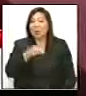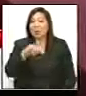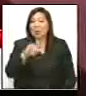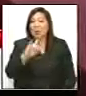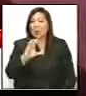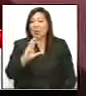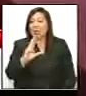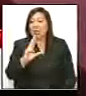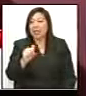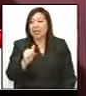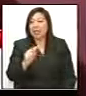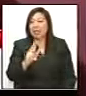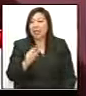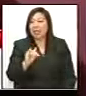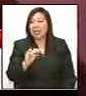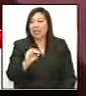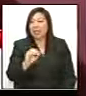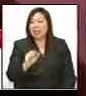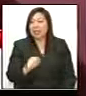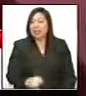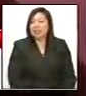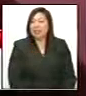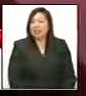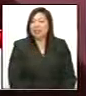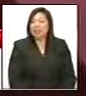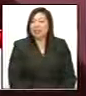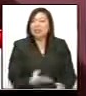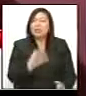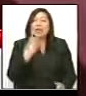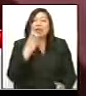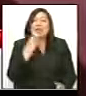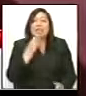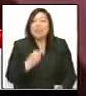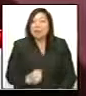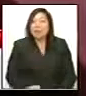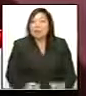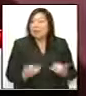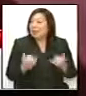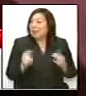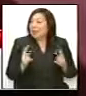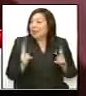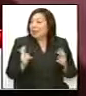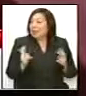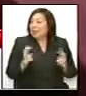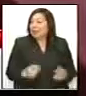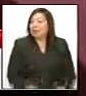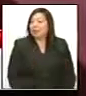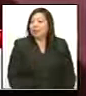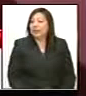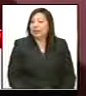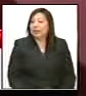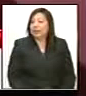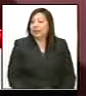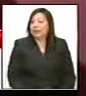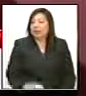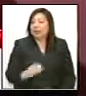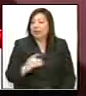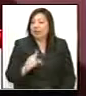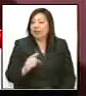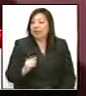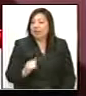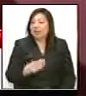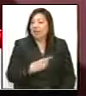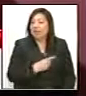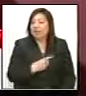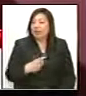que es una funcionaria de mucha experiencia en este tema, a la doctora Katy Pacheco Vargas,